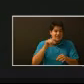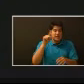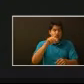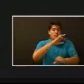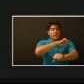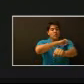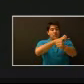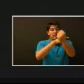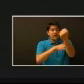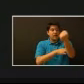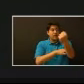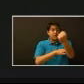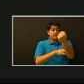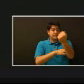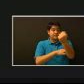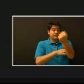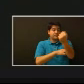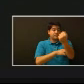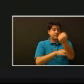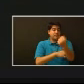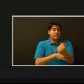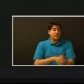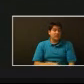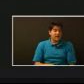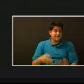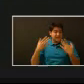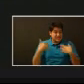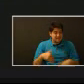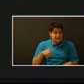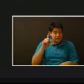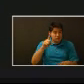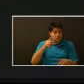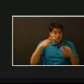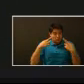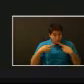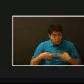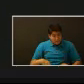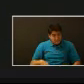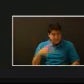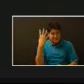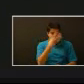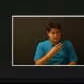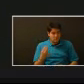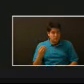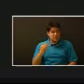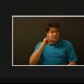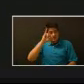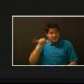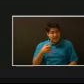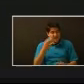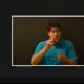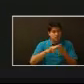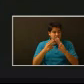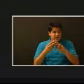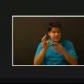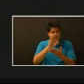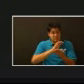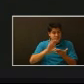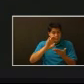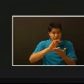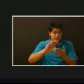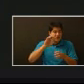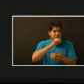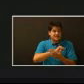poder, vístete de tus ropajes hermosos, oh Jerusalén, ciudad santa, porque el incircunciso y